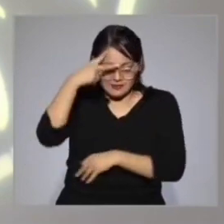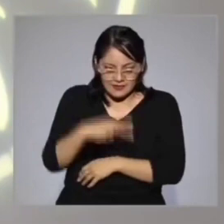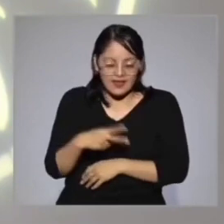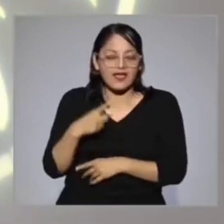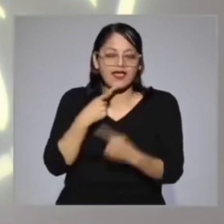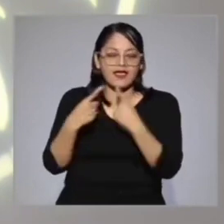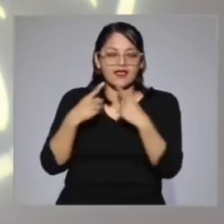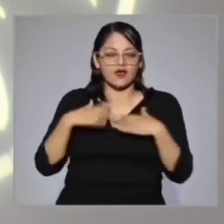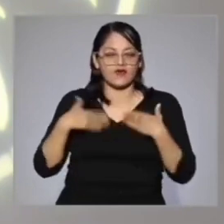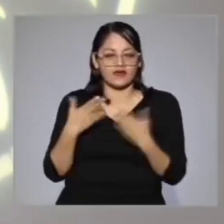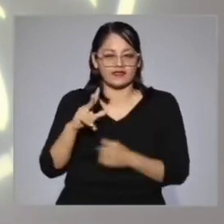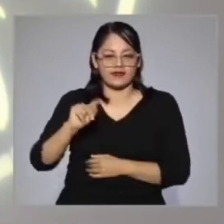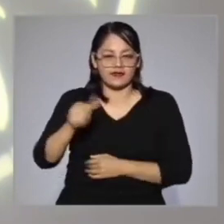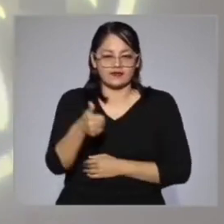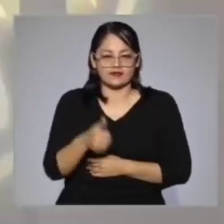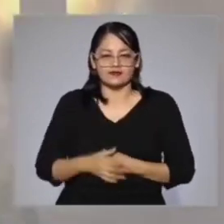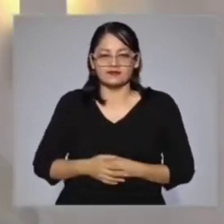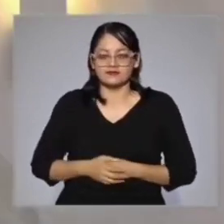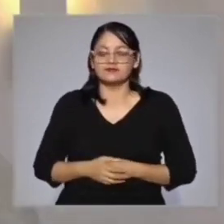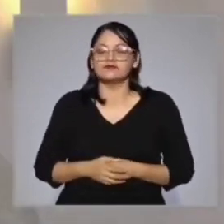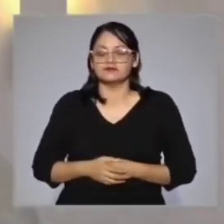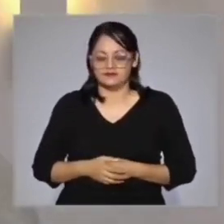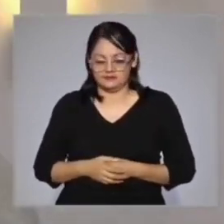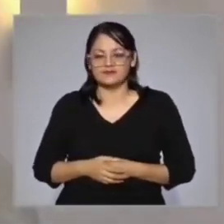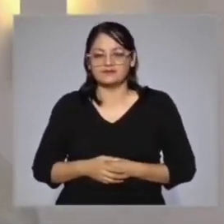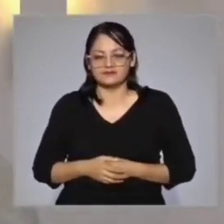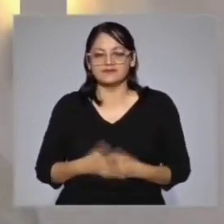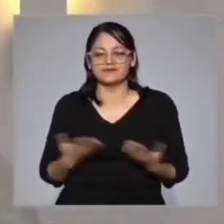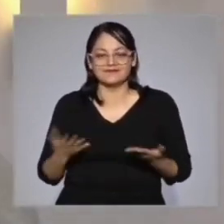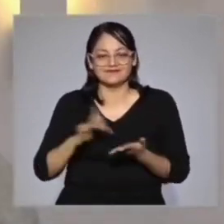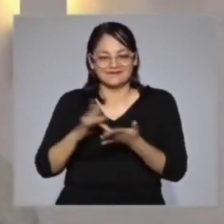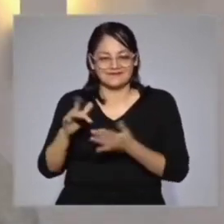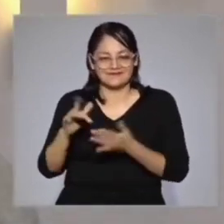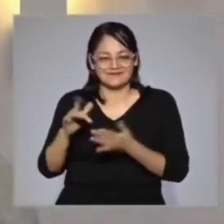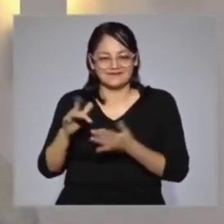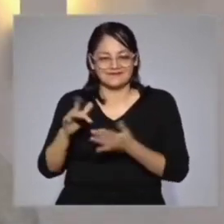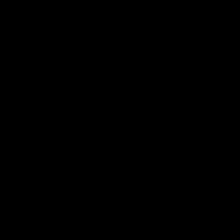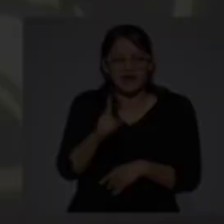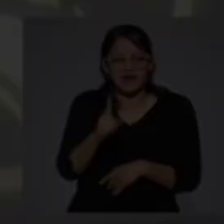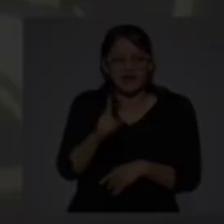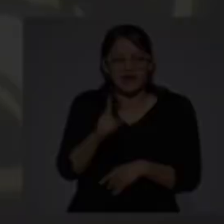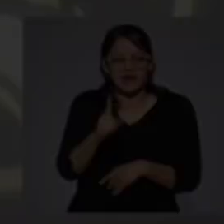Diálogos en Confianza por el 11. Muchas gracias, Andrés. Gracias por